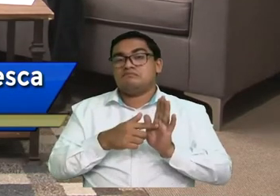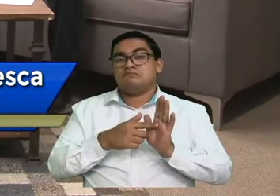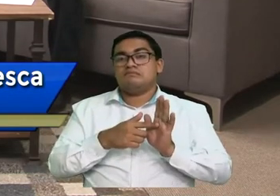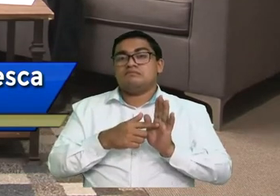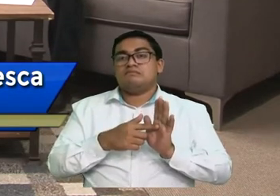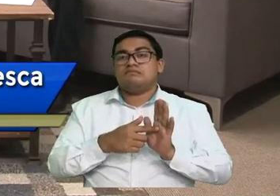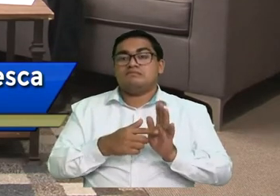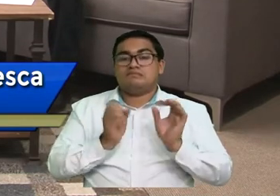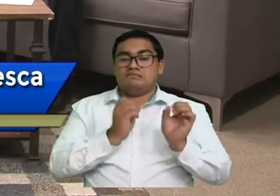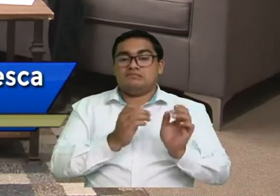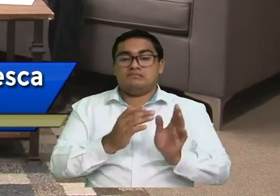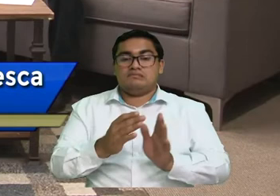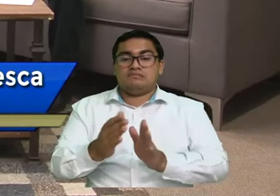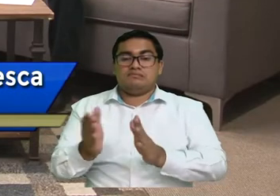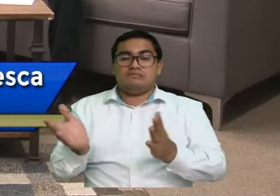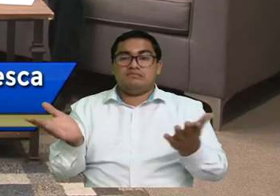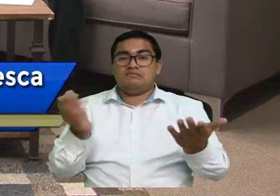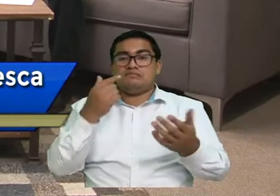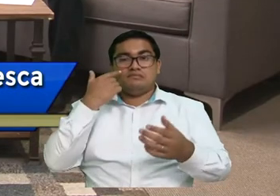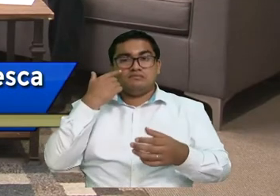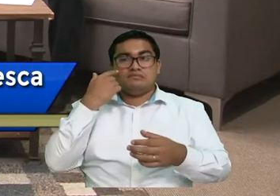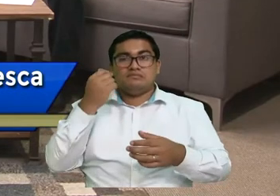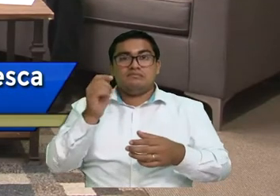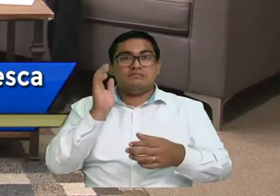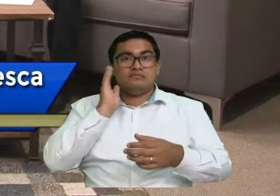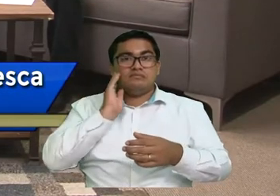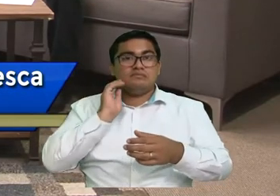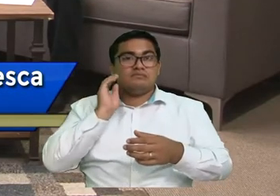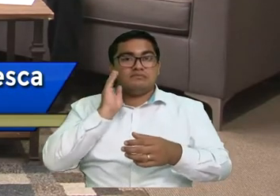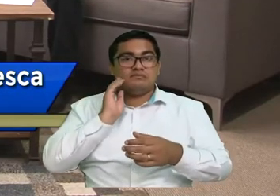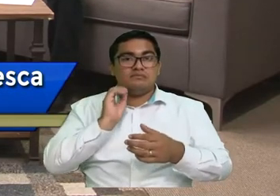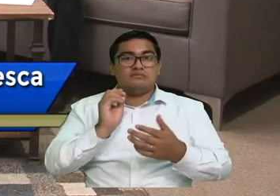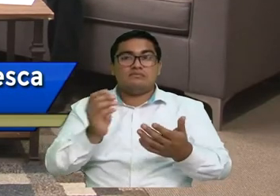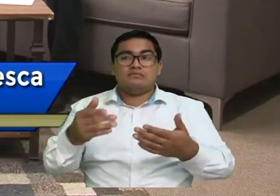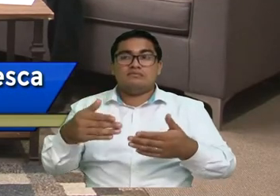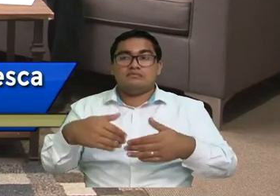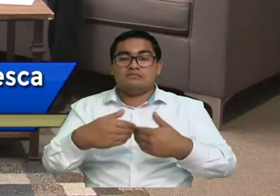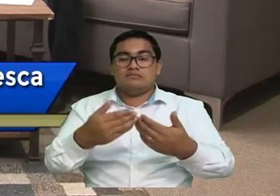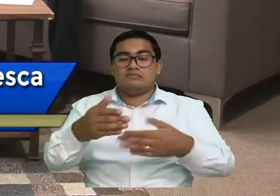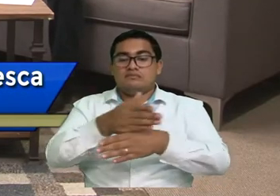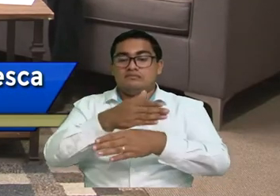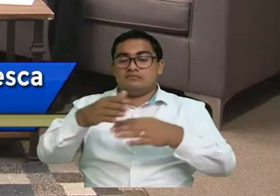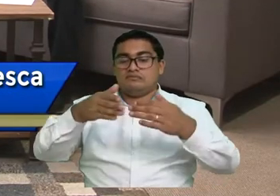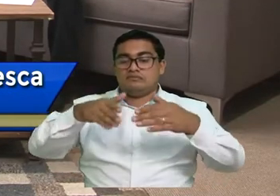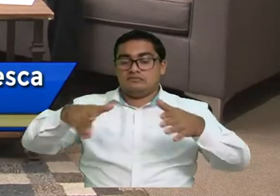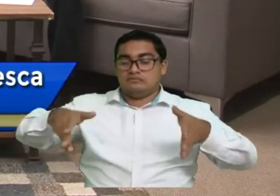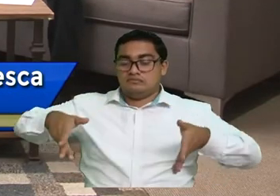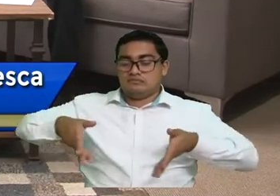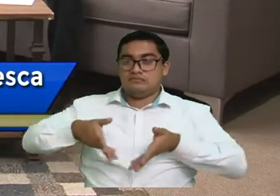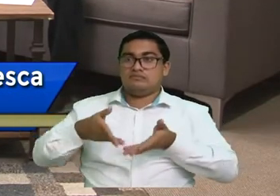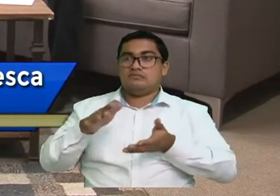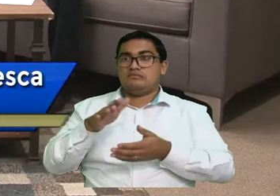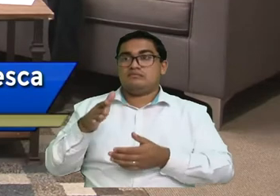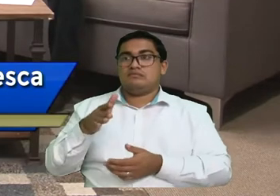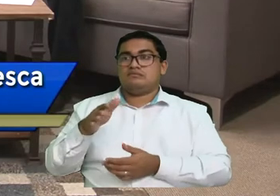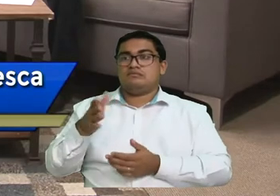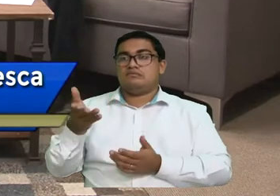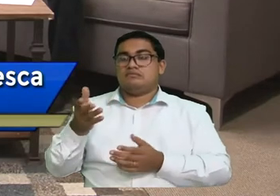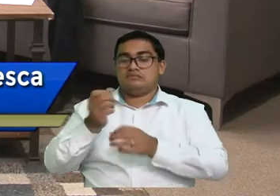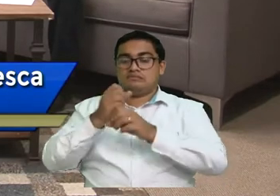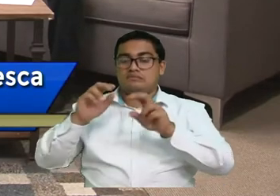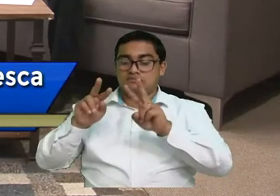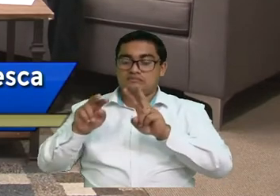lo organizamos y lo llevamos a conocer las experiencias en las aulas. Llegaron alrededor de, o en los